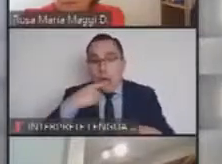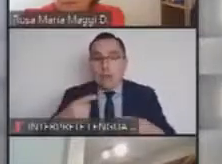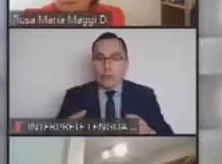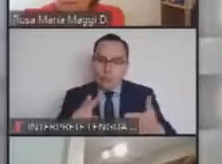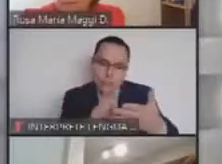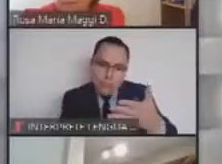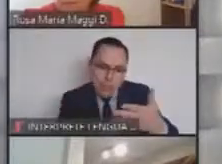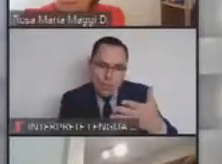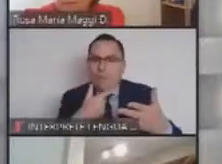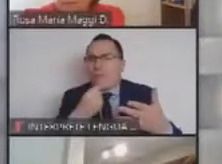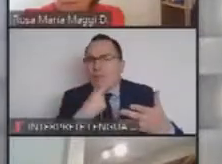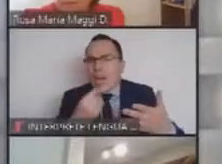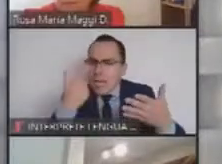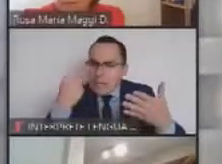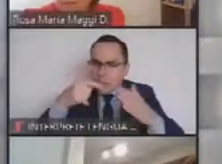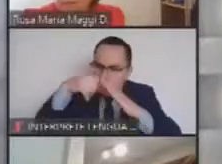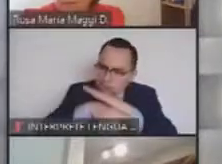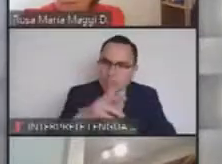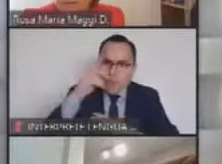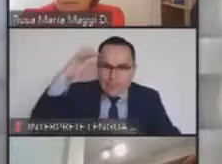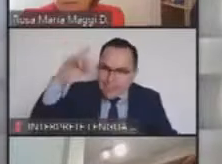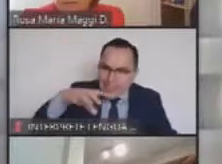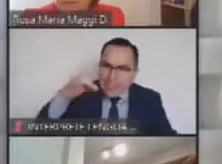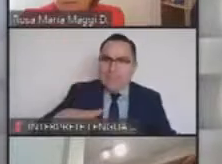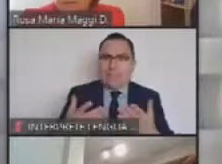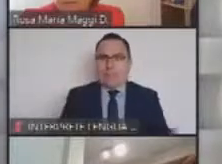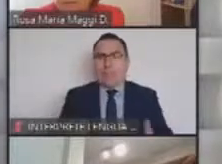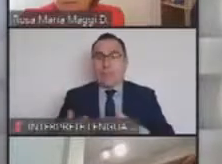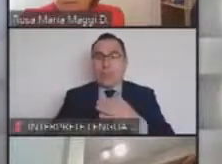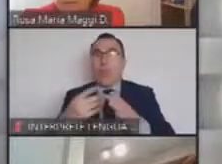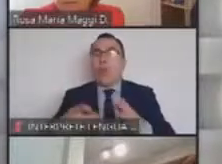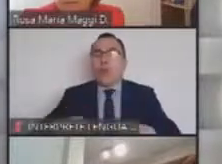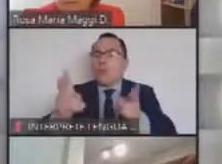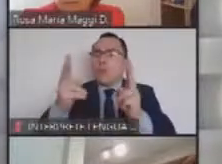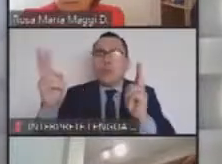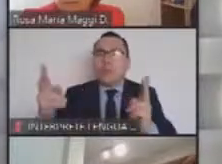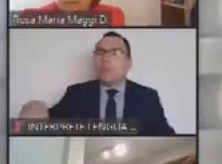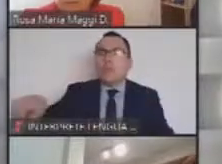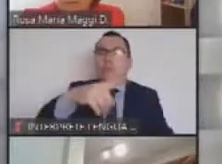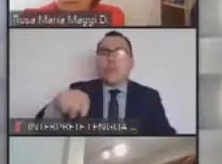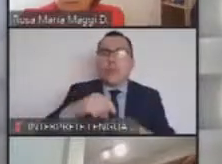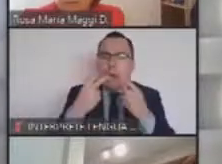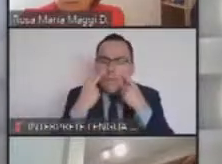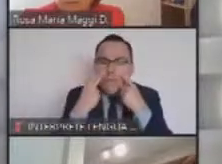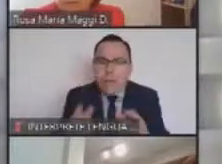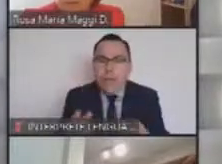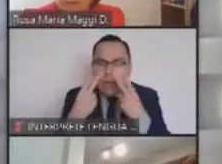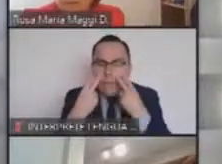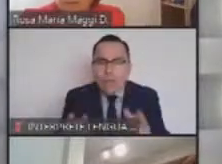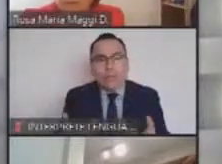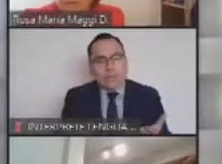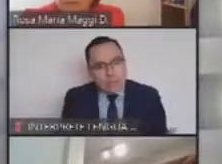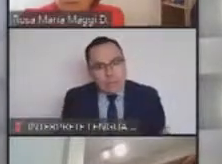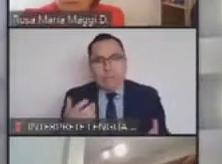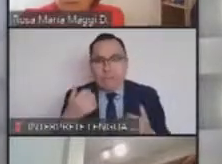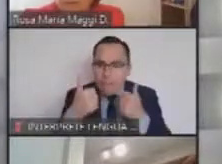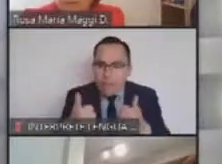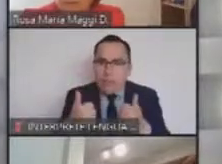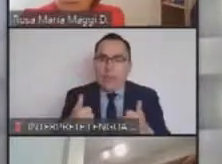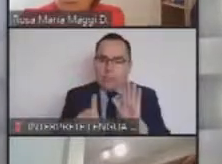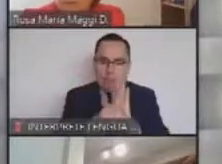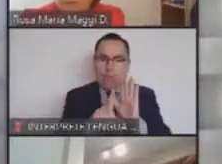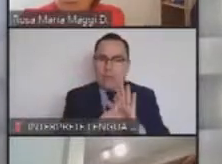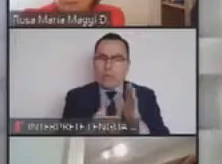que la ciudadanía puede ejercer derechos, precisamente. Esa es, en definitiva, la razón del